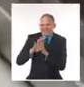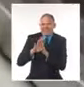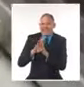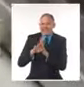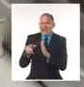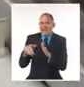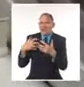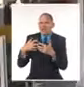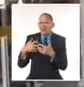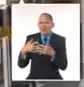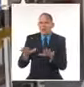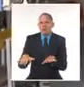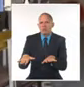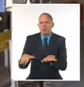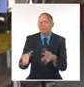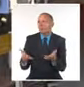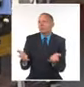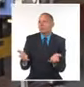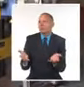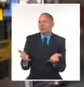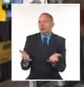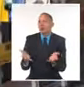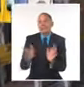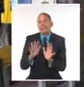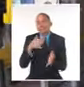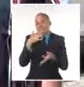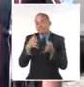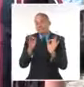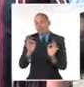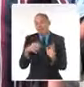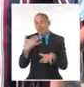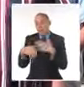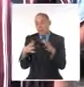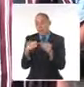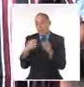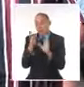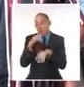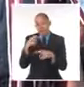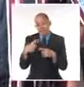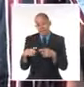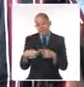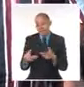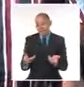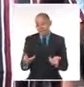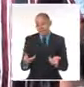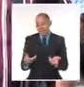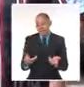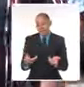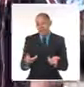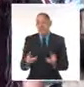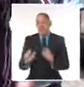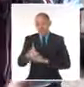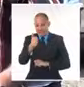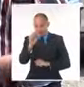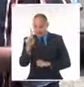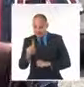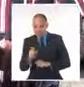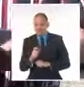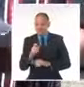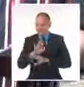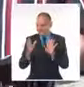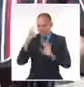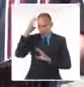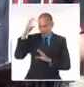prácticamente paralizada. Las causas: la falta de materia prima. ¿Se hizo la inversión? ¿Por qué no se Precisamente porque cuando se